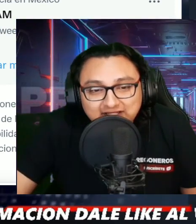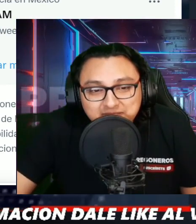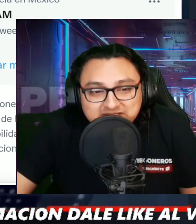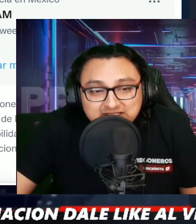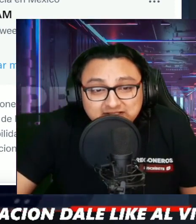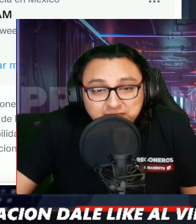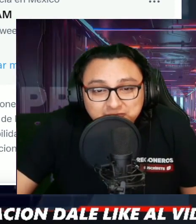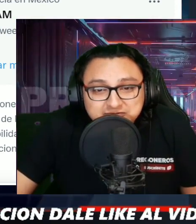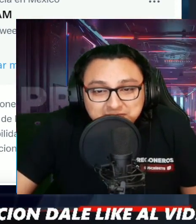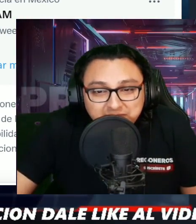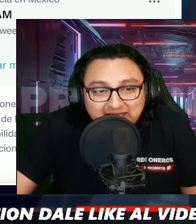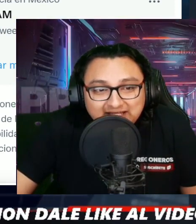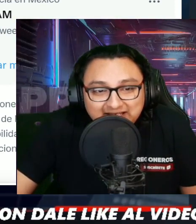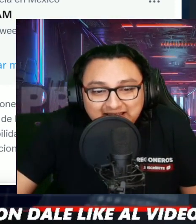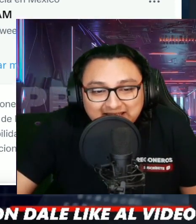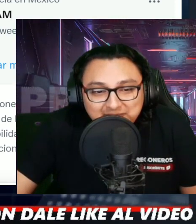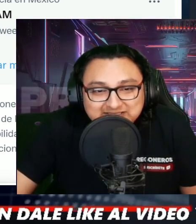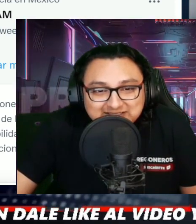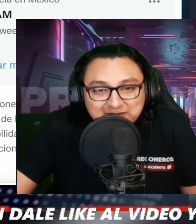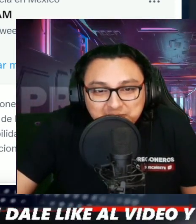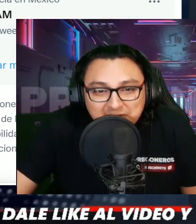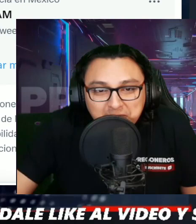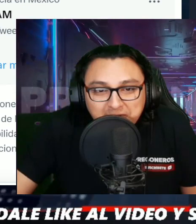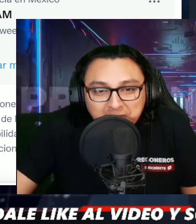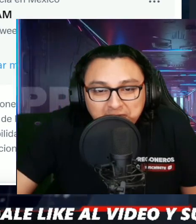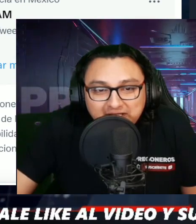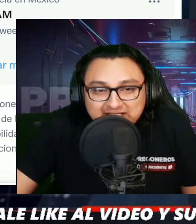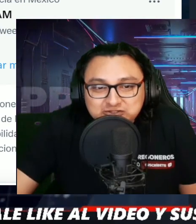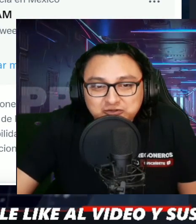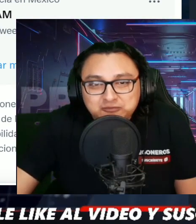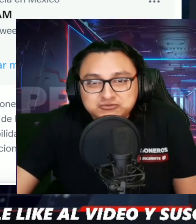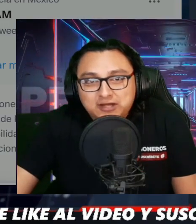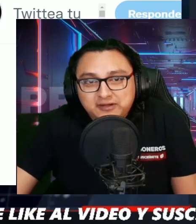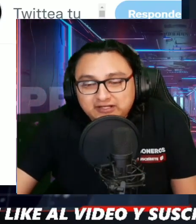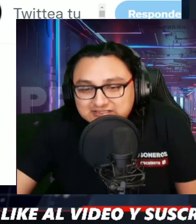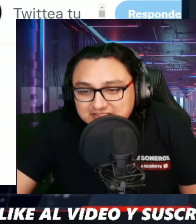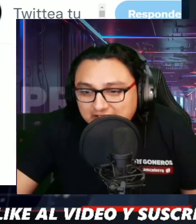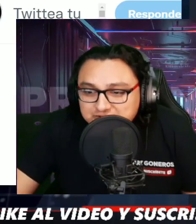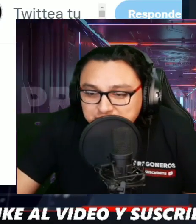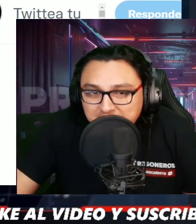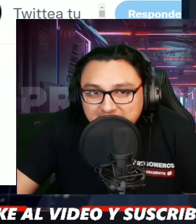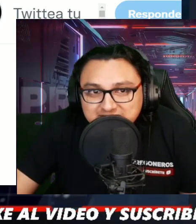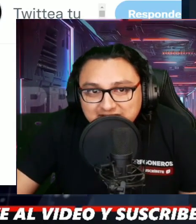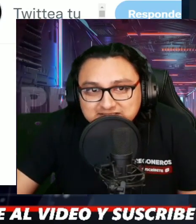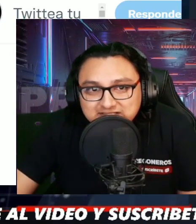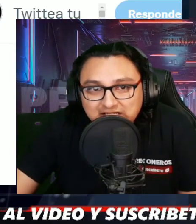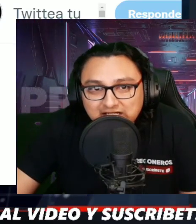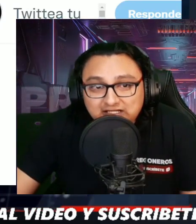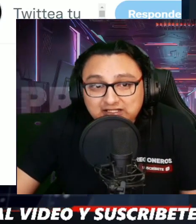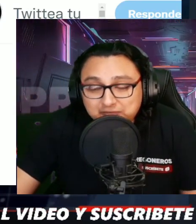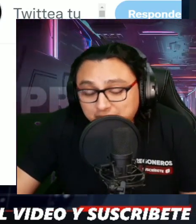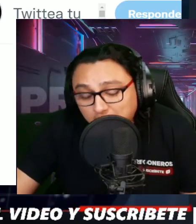de Vicente Fox. Vean nada más. Pero bueno, esto es lo que buscaban en sí estos peranistas